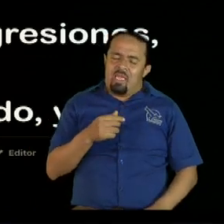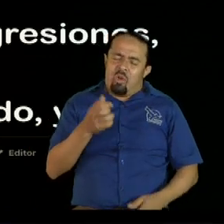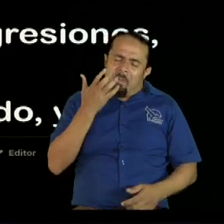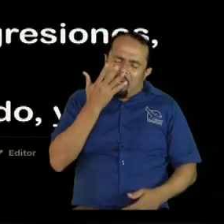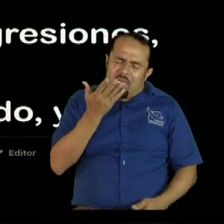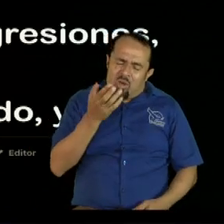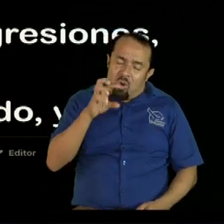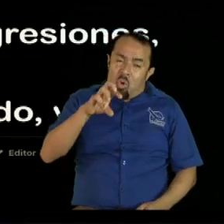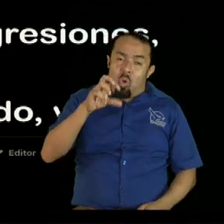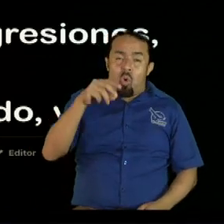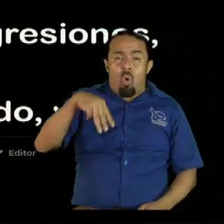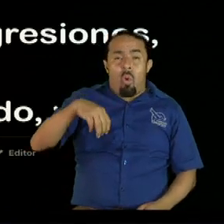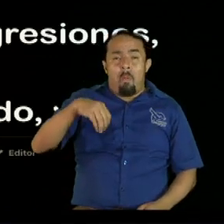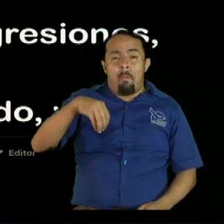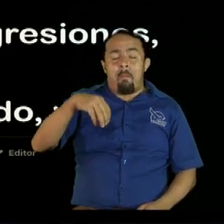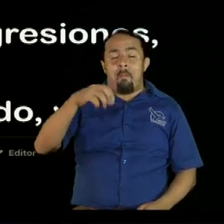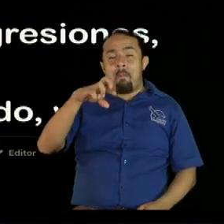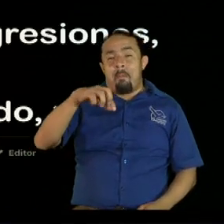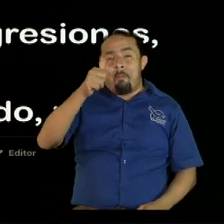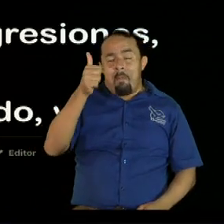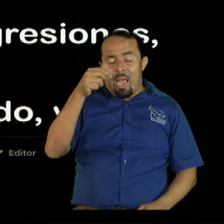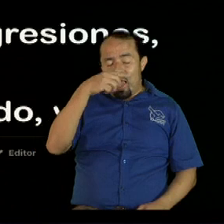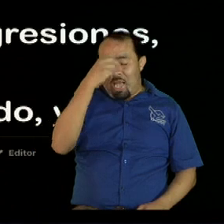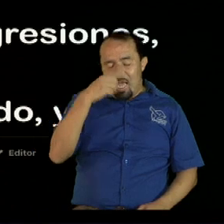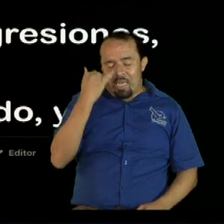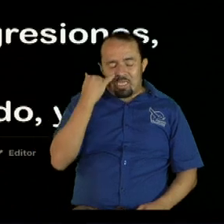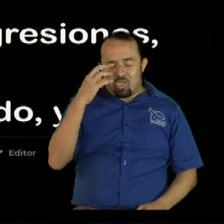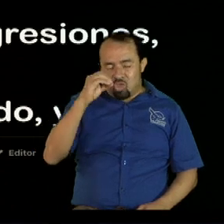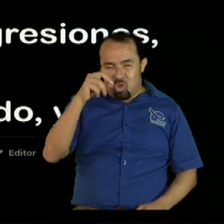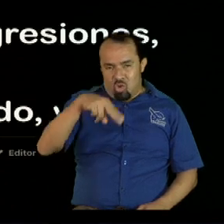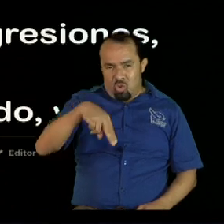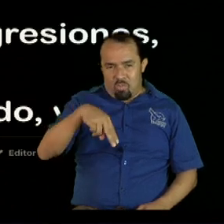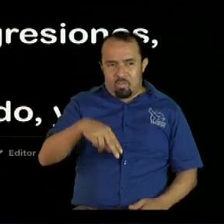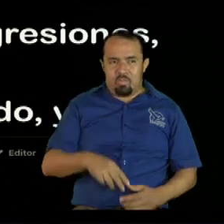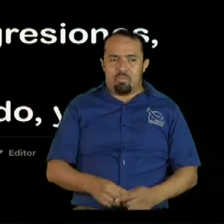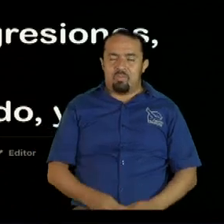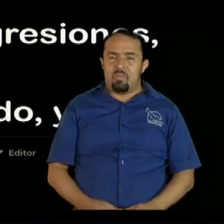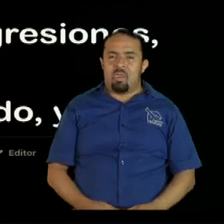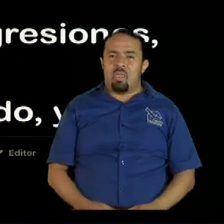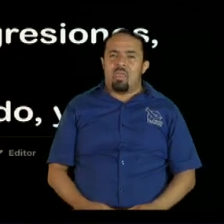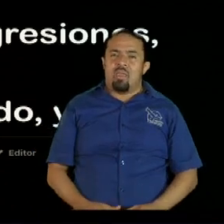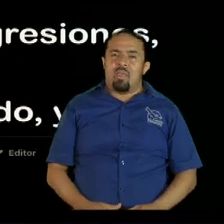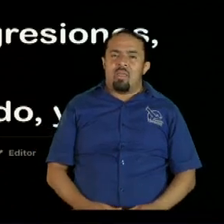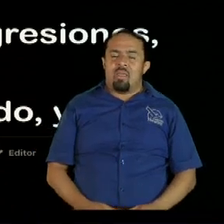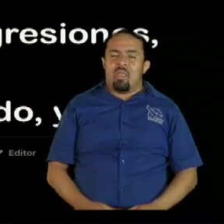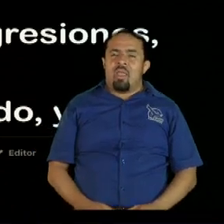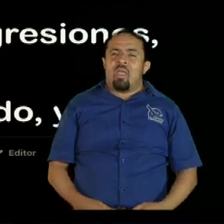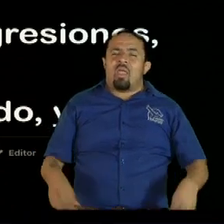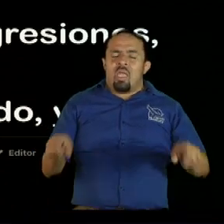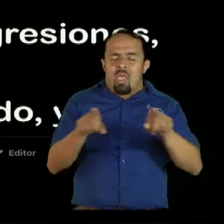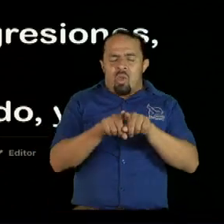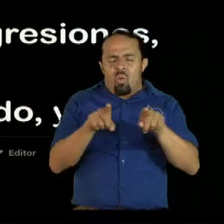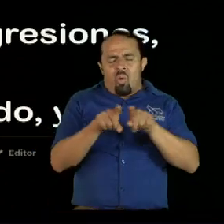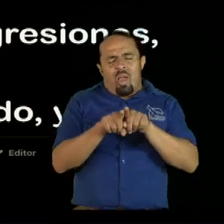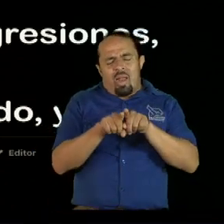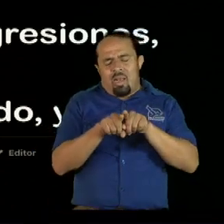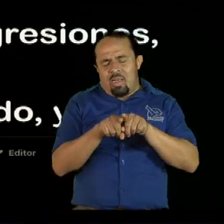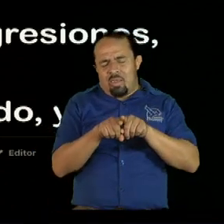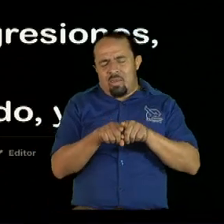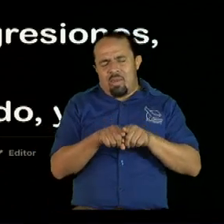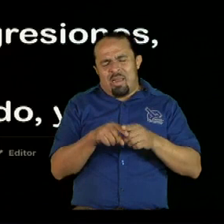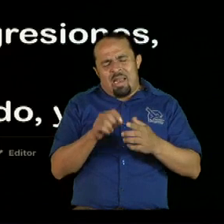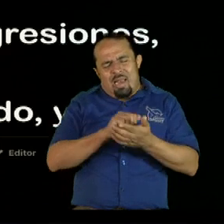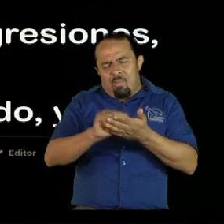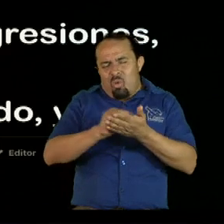Dios, conforme a tu misericordia, conforme a lo inmenso de tu compasión, borra